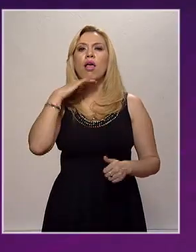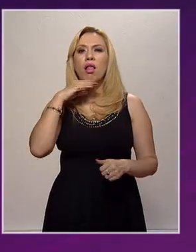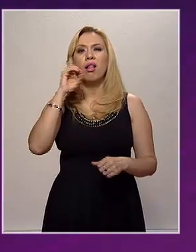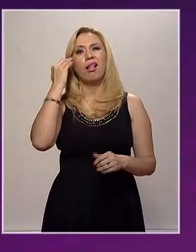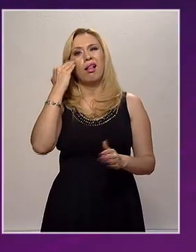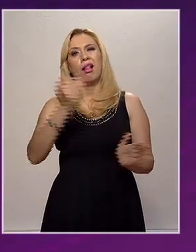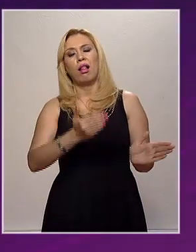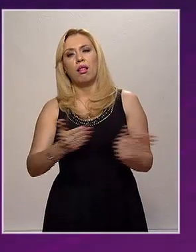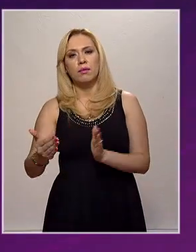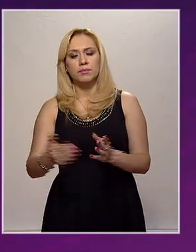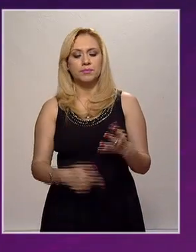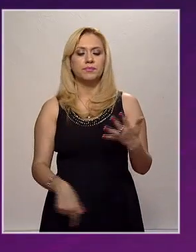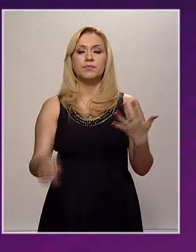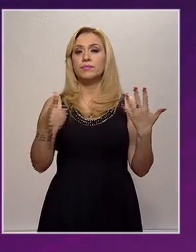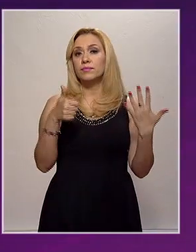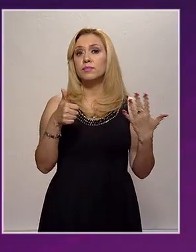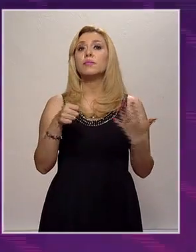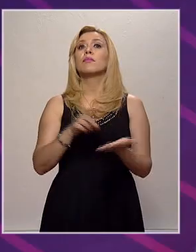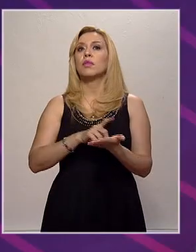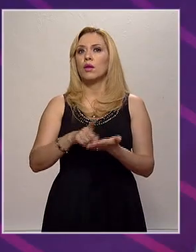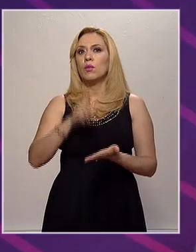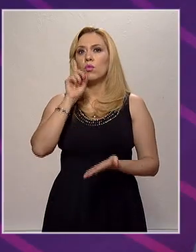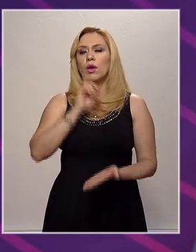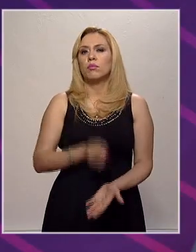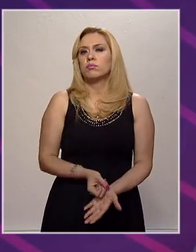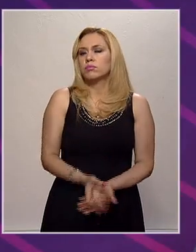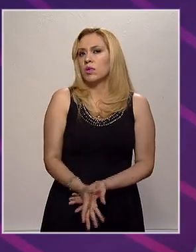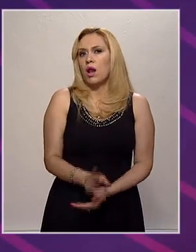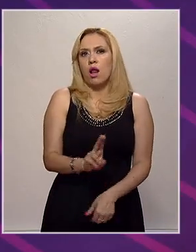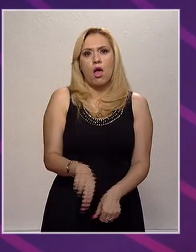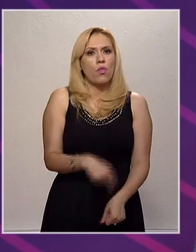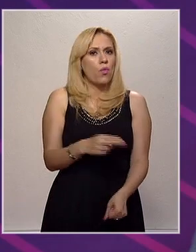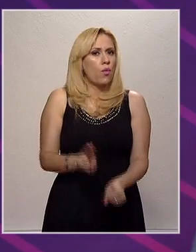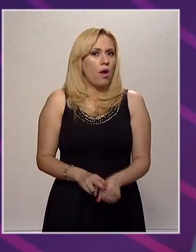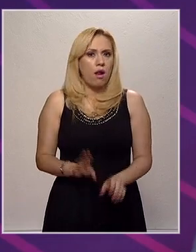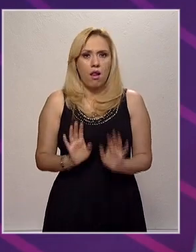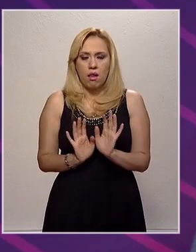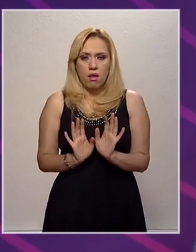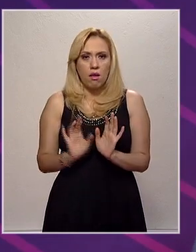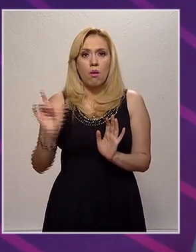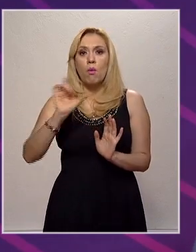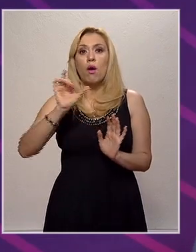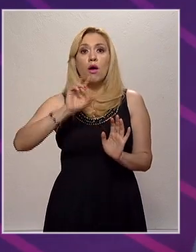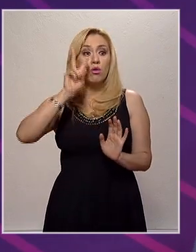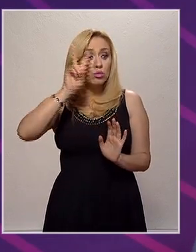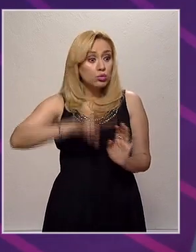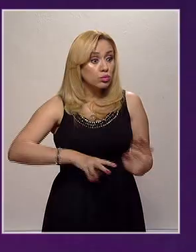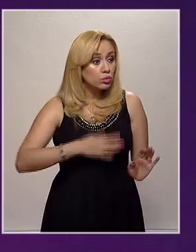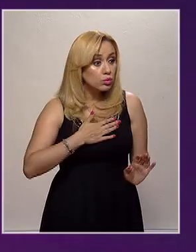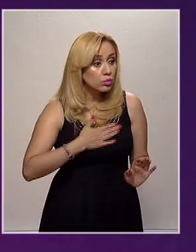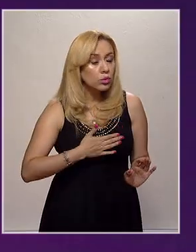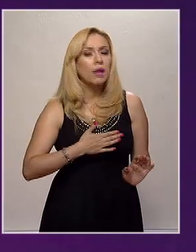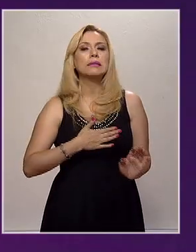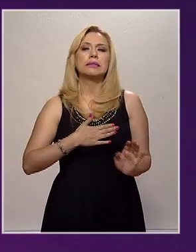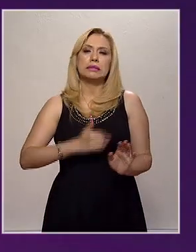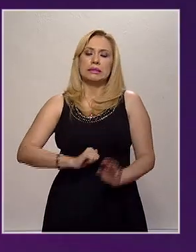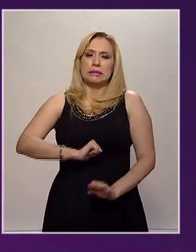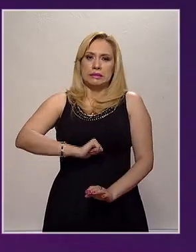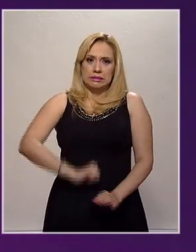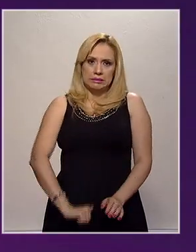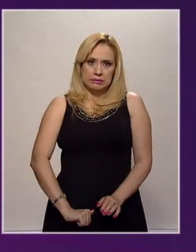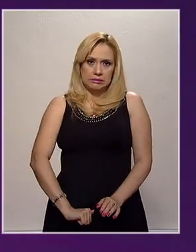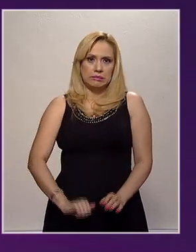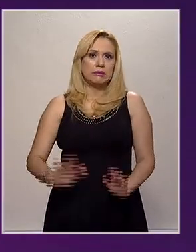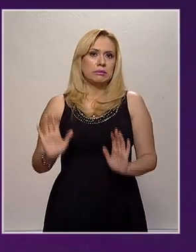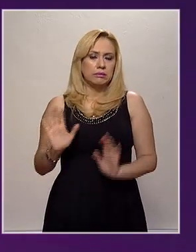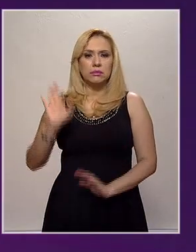retardo. 6, derecho de las mujeres al parto natural, debiendo ser excepcional y solo cuando medie causa justificada el parto por vía de cesárea,